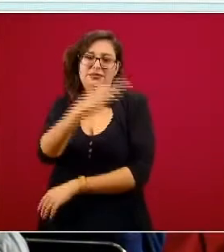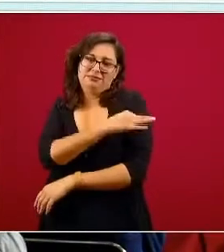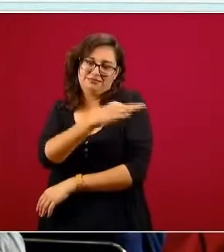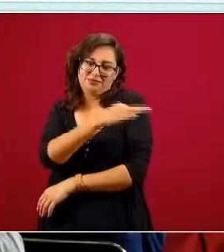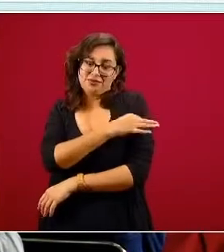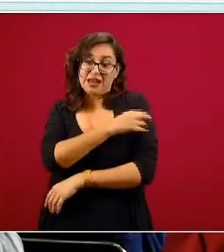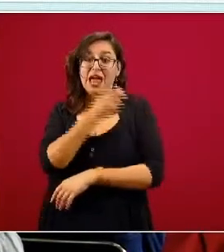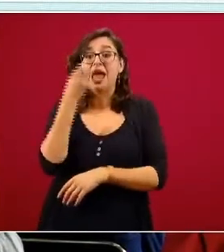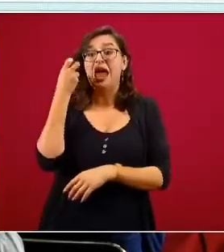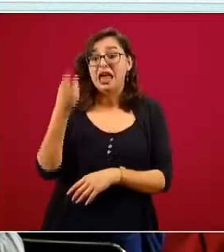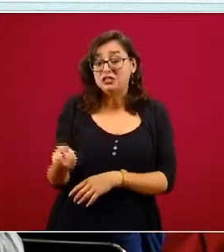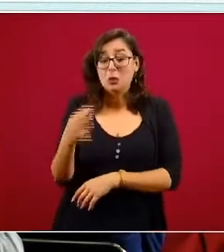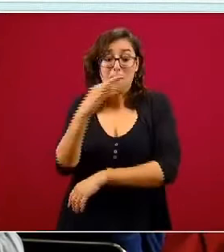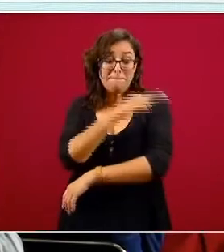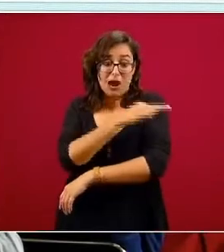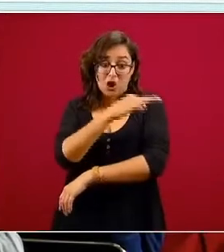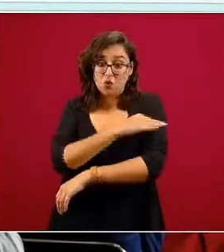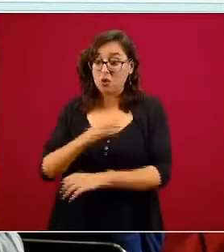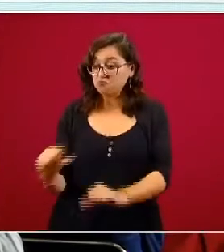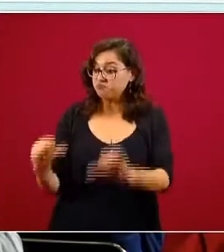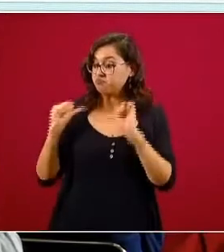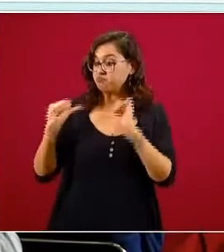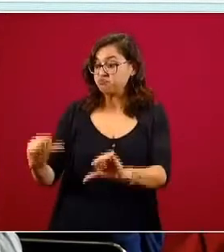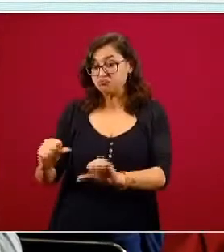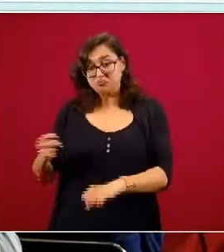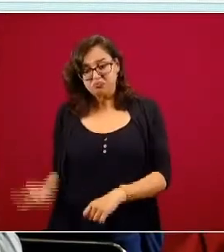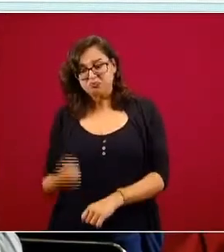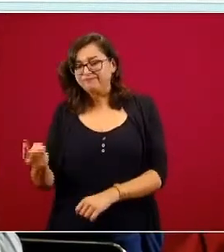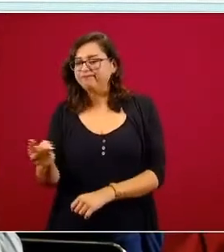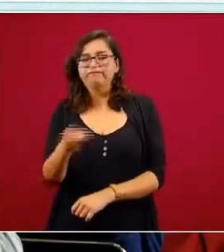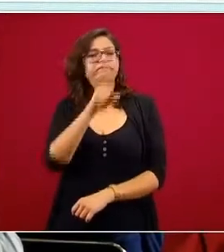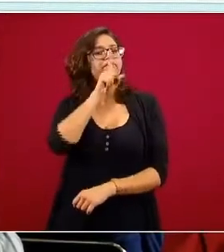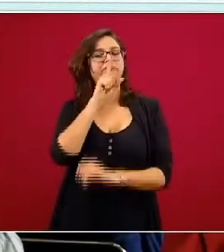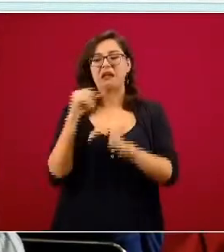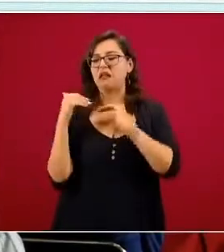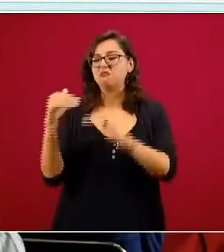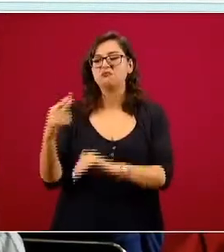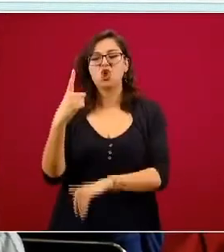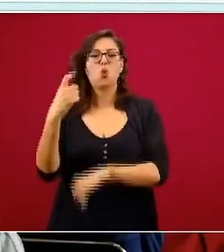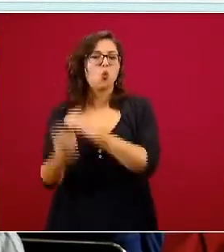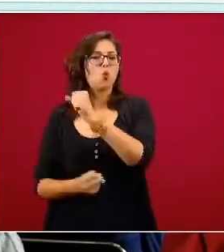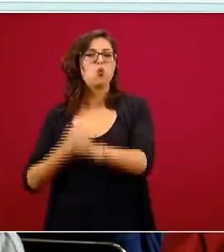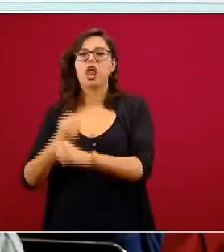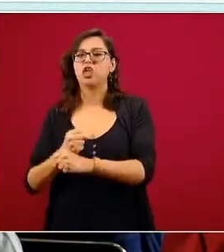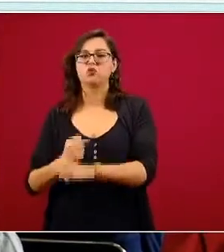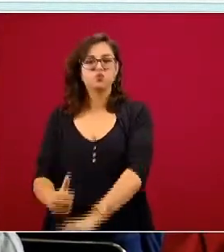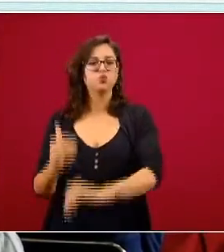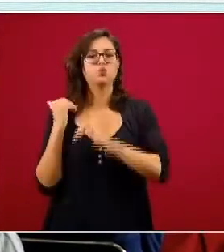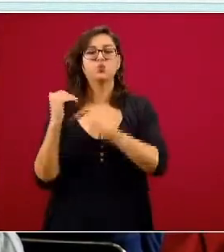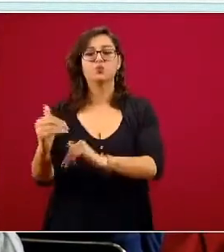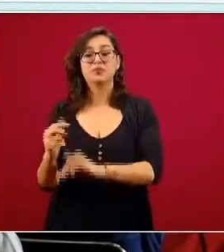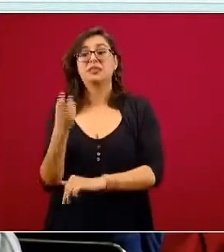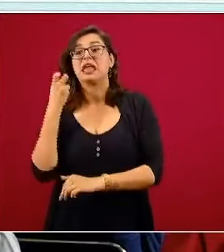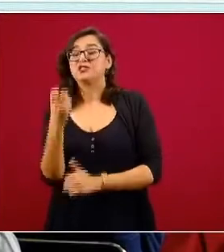limitada porque año con año se necesita una protección específica contra otros subtipos de virus que